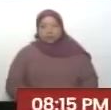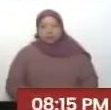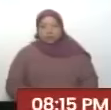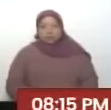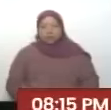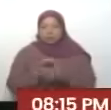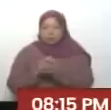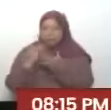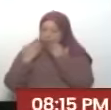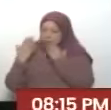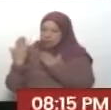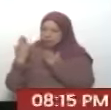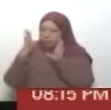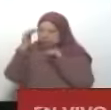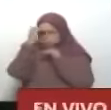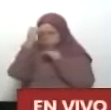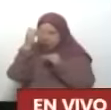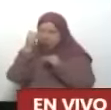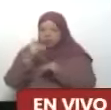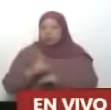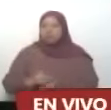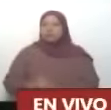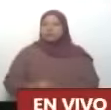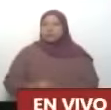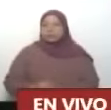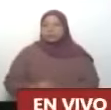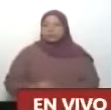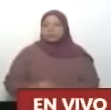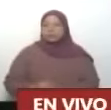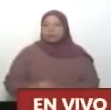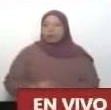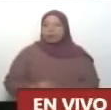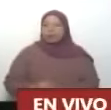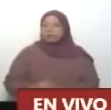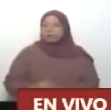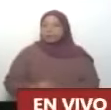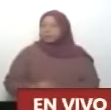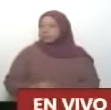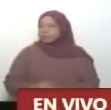Jorge, compañero, todo, Génesis.